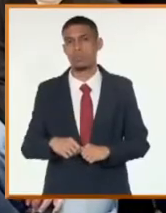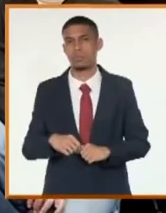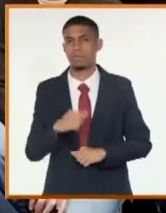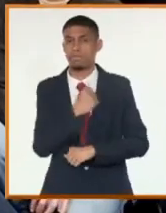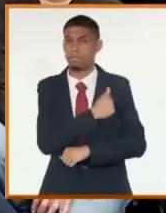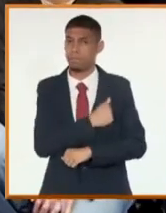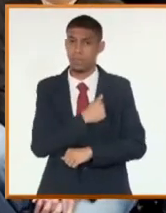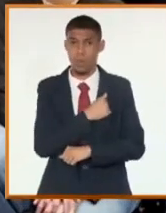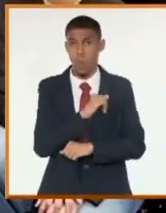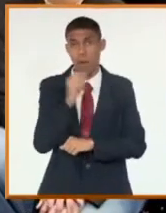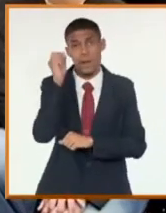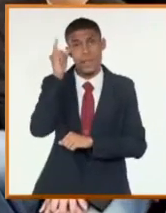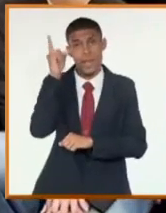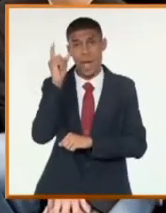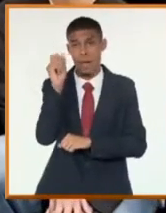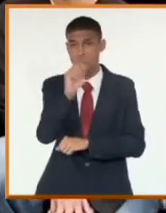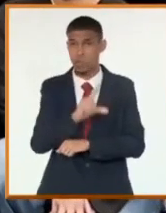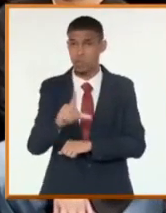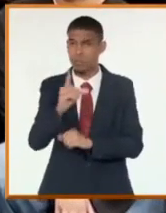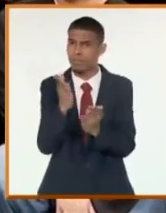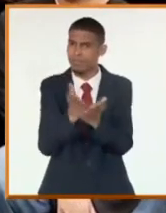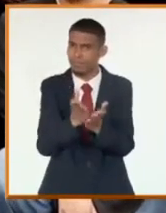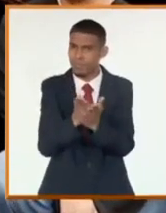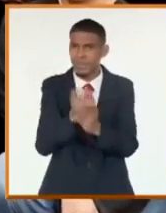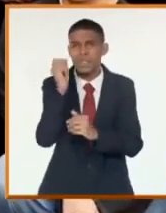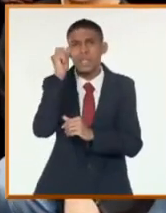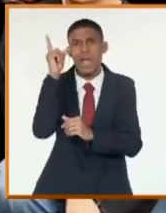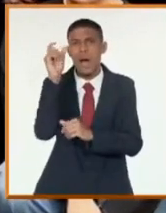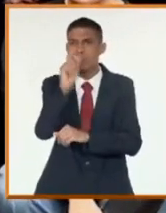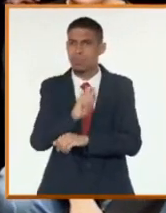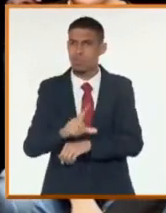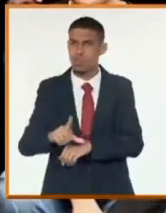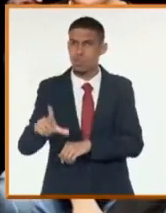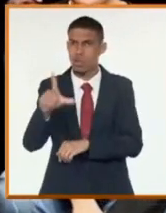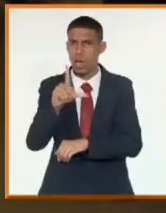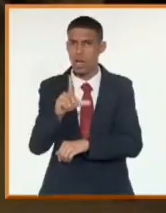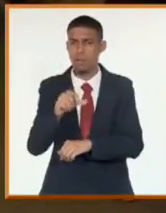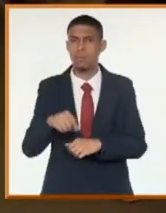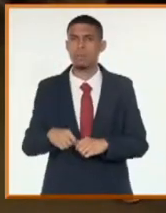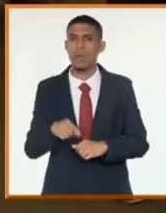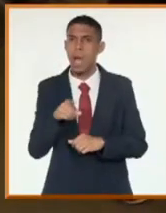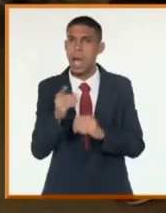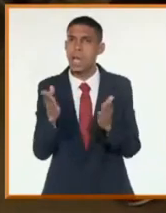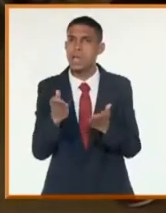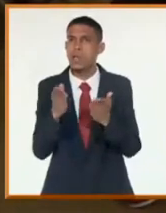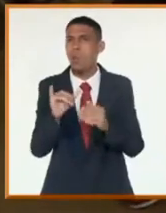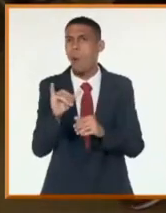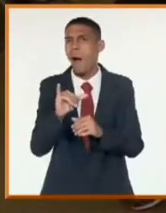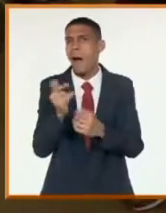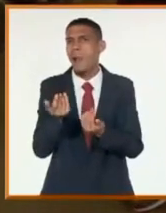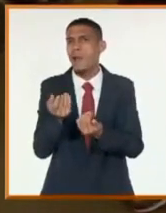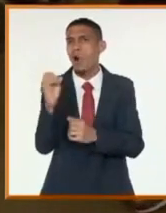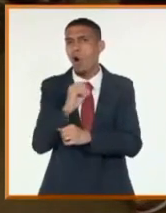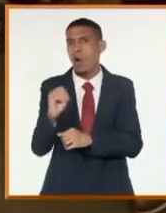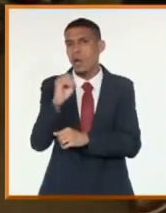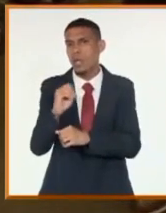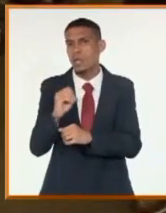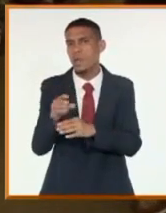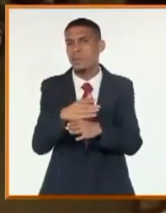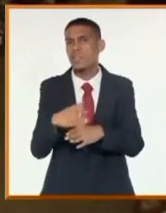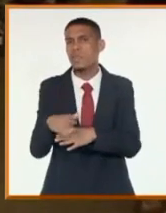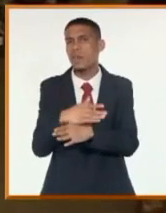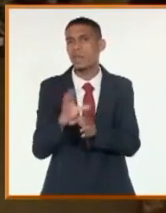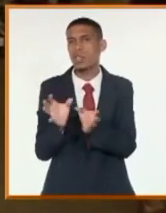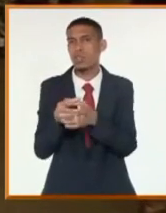ideas del socialismo, estudiosos de las ideas del socialismo, que desarrollan todo un grupo de campañas también en función de la justicia social,